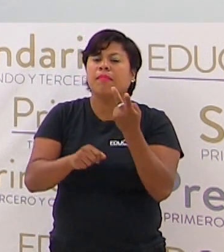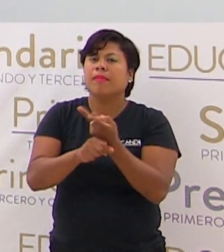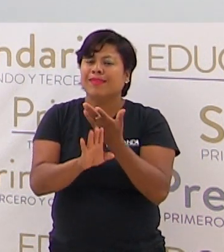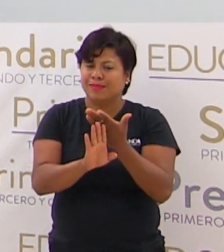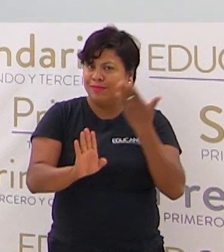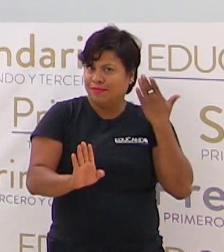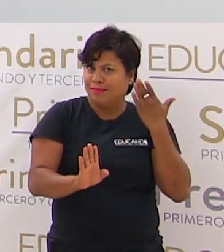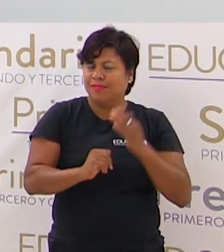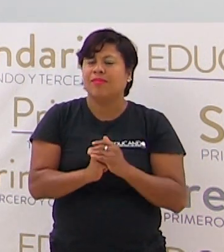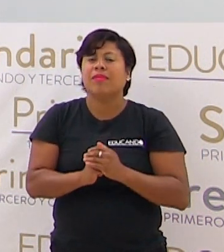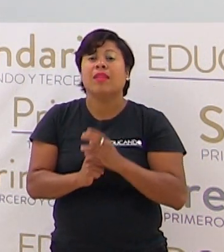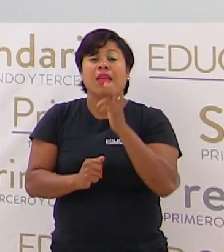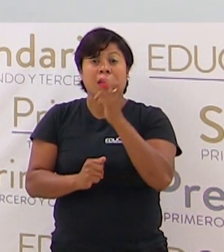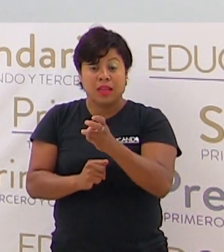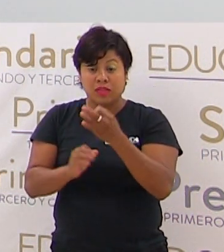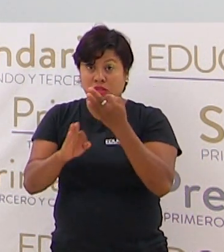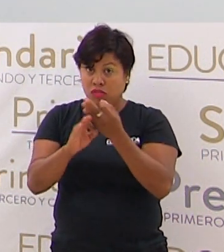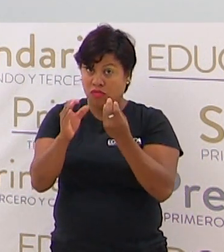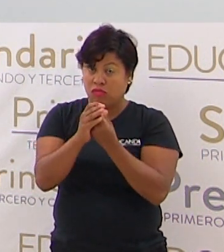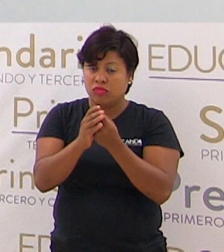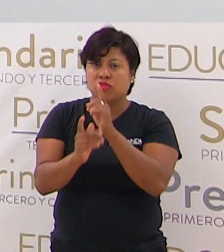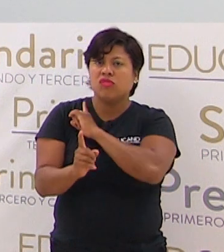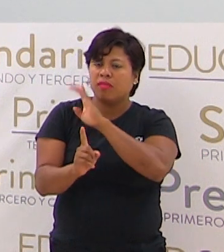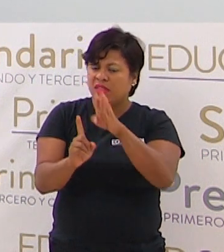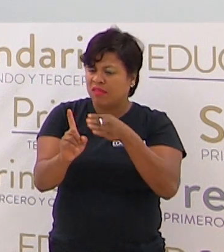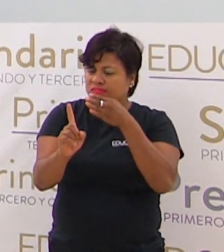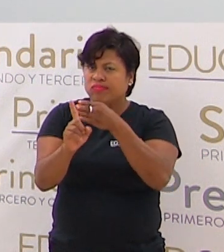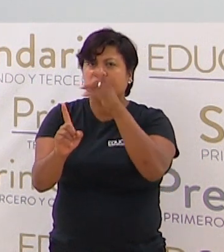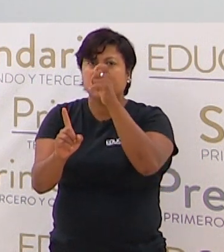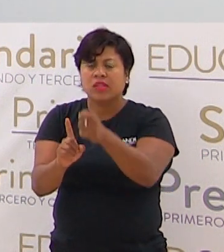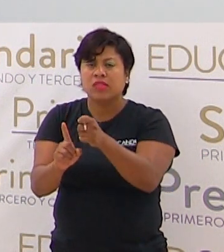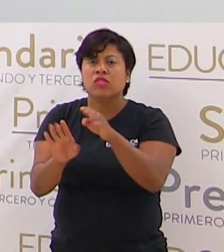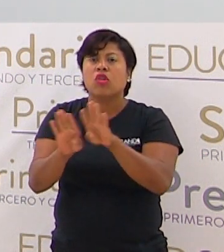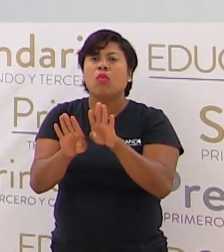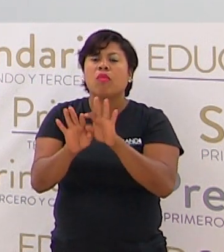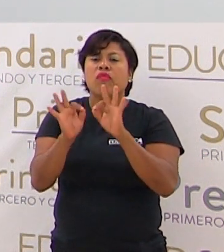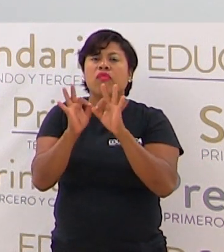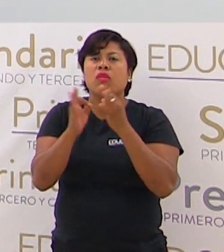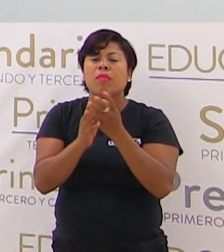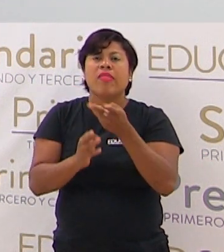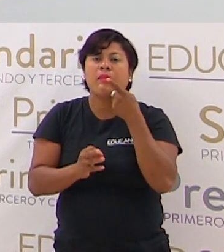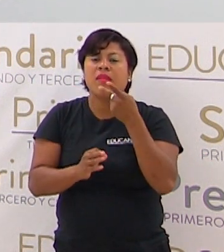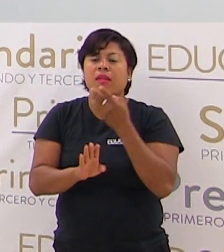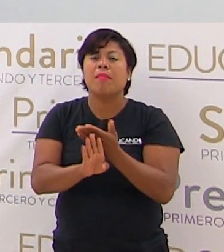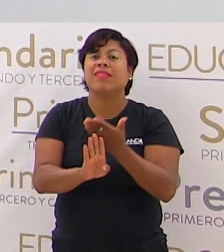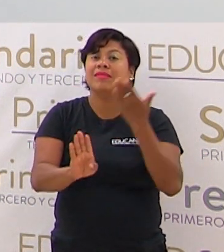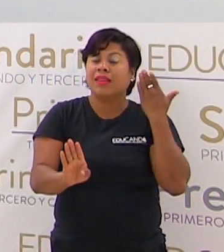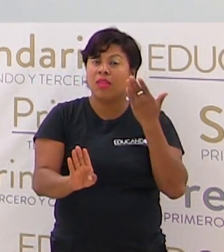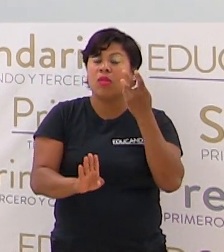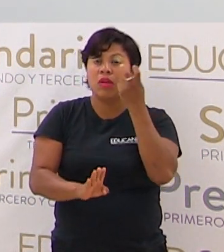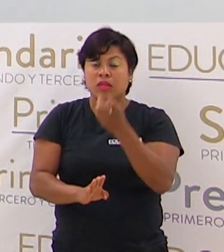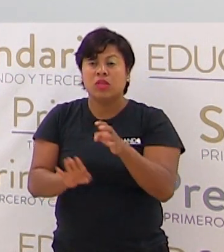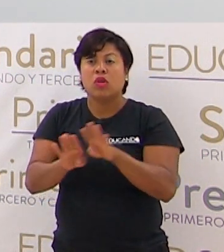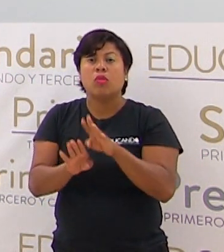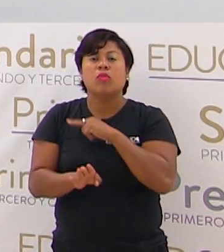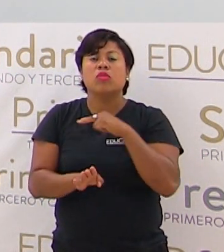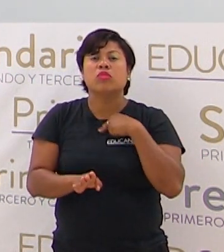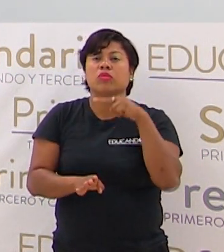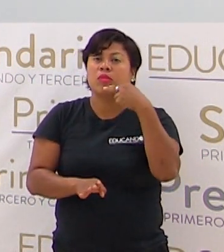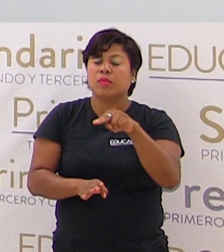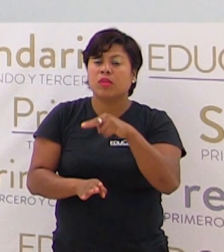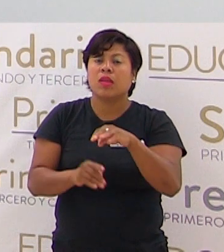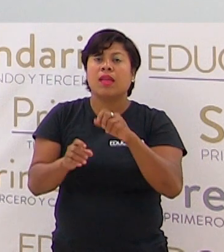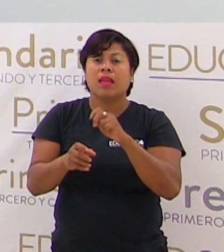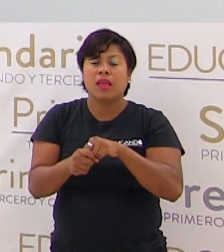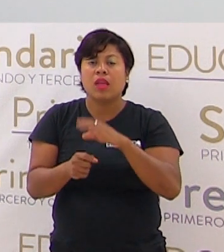en pasado. En esta sesión nos vamos a enfocar a otra forma de hablar en pasado, a lo cual le llamamos